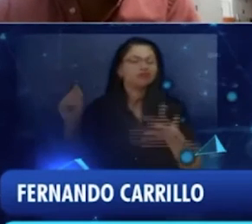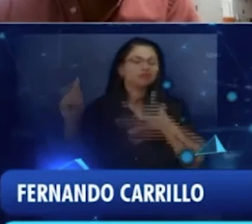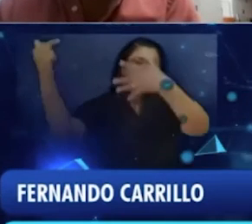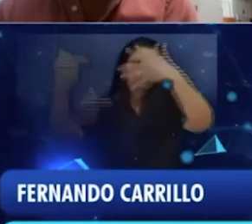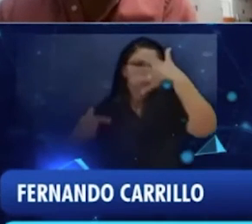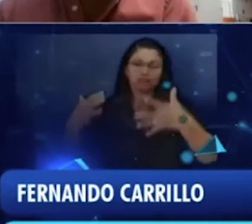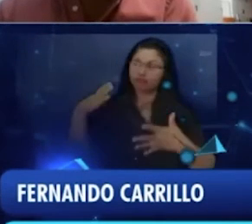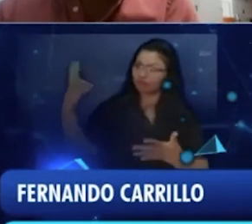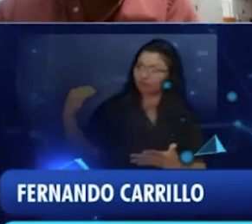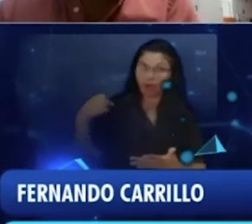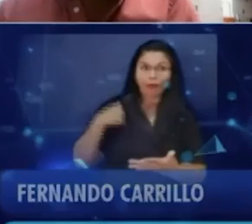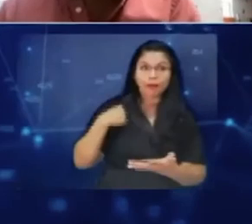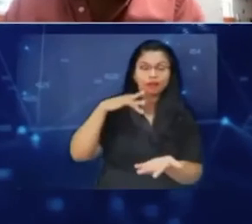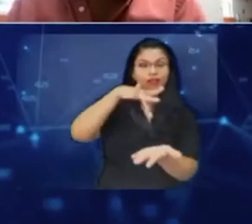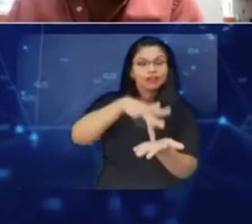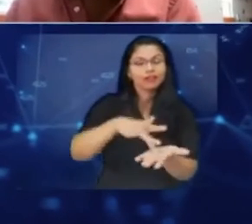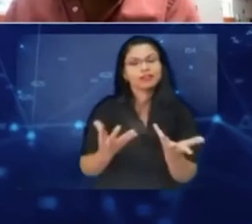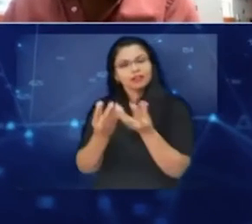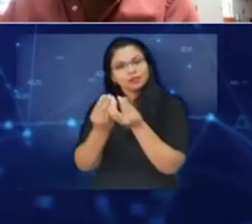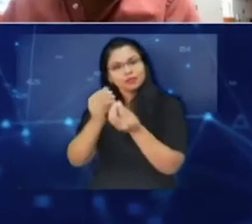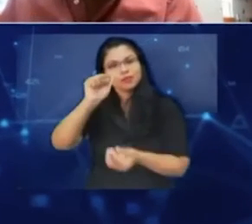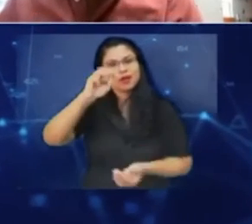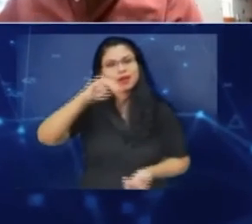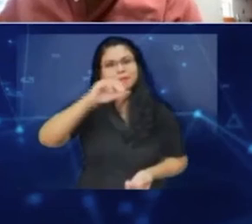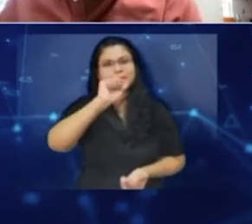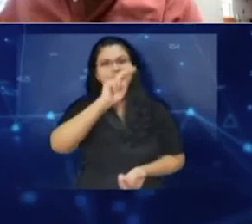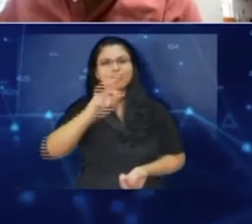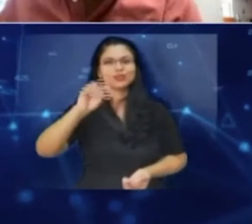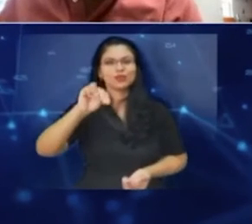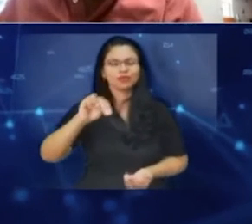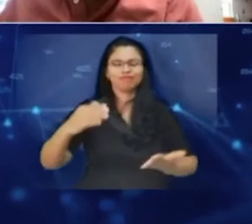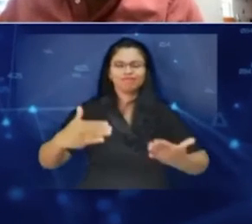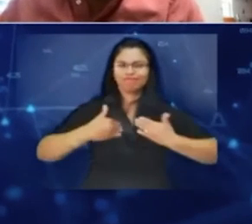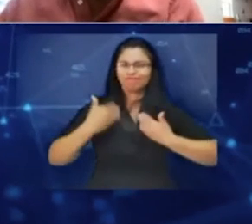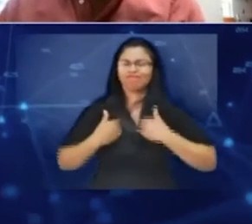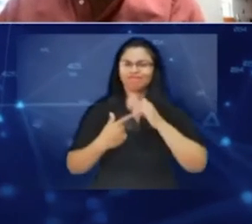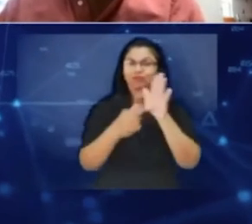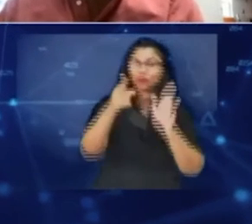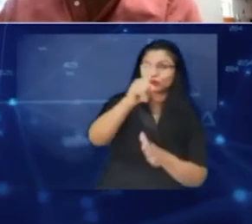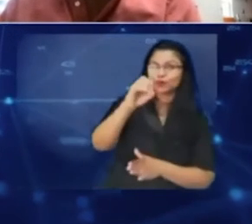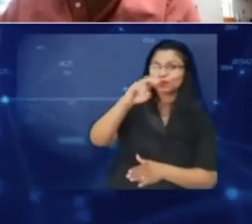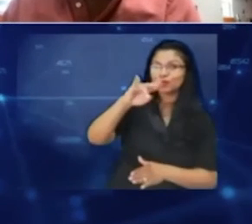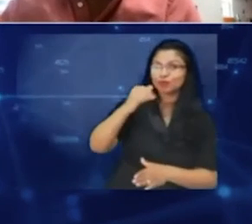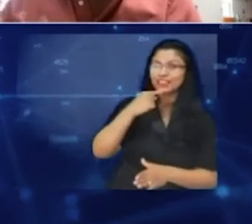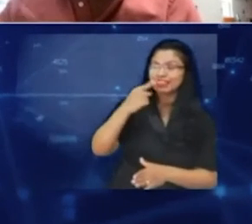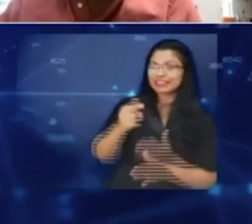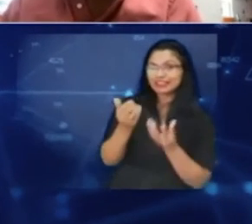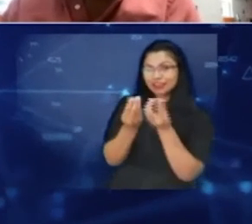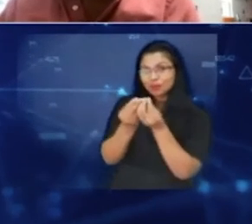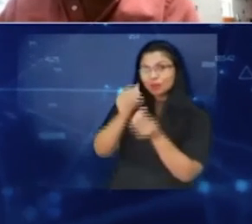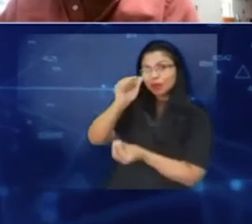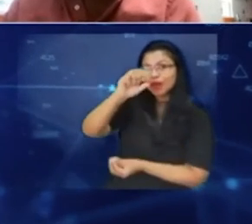muy orgullosamente como parte del equipo de Amazon del proyecto Kuiper. Y bien, como bien lo dice Sonia, bueno, ¿por qué Amazon está apareciendo aquí,